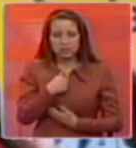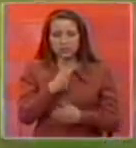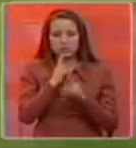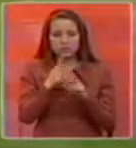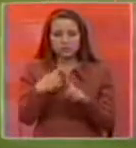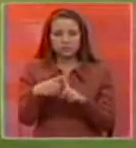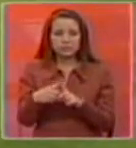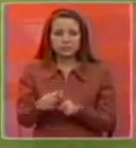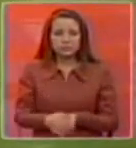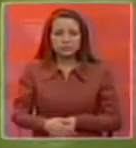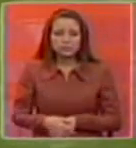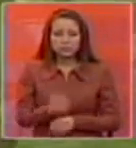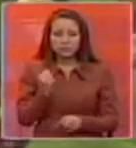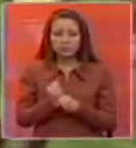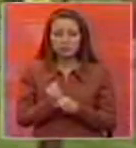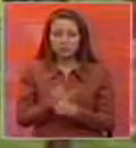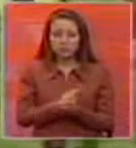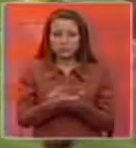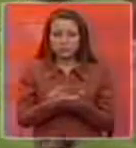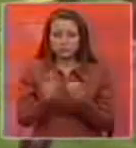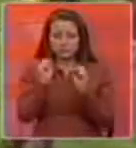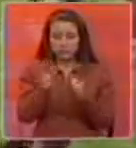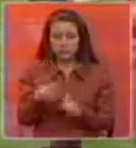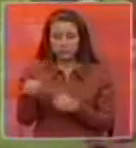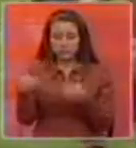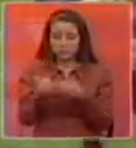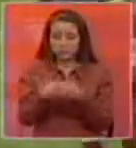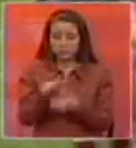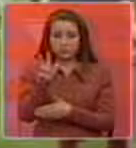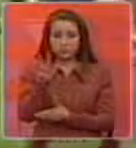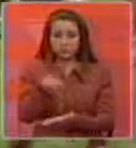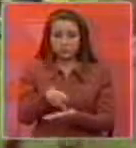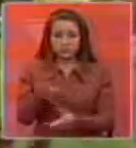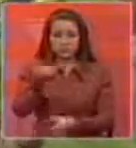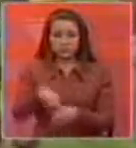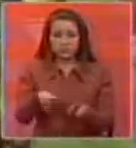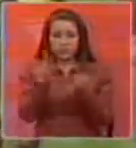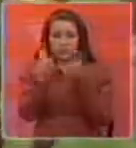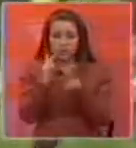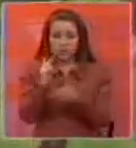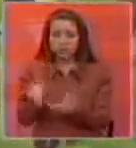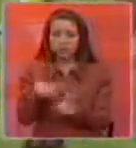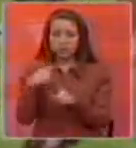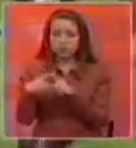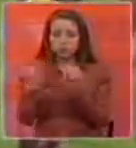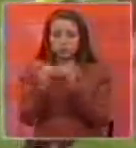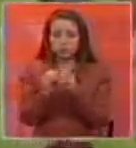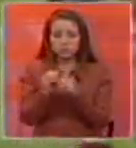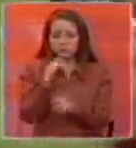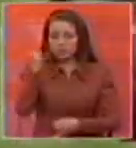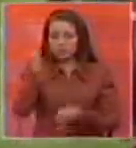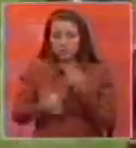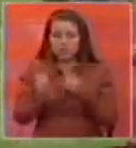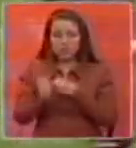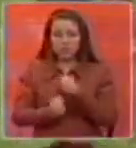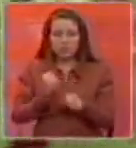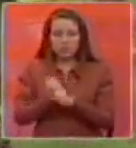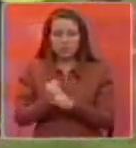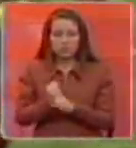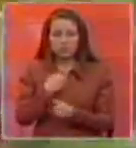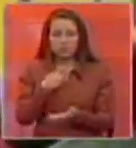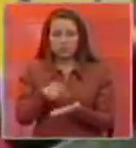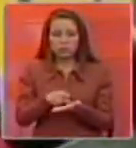que está jugando de tres cuartos de cancha para adelante con mucha simpleza y está generando situaciones de gol, así que nosotros tenemos que ser inteligentes, hacer